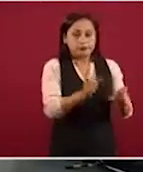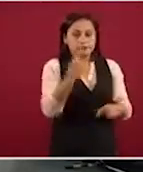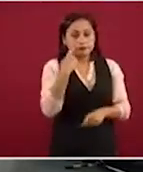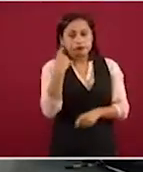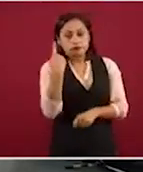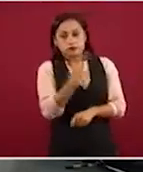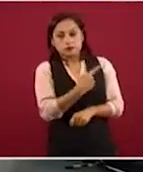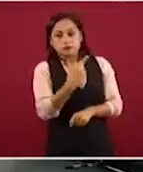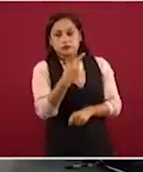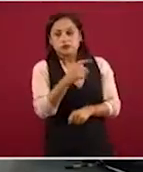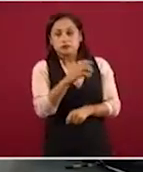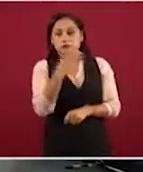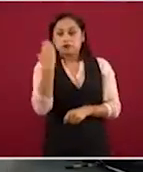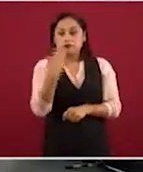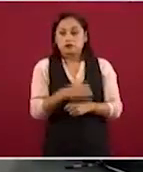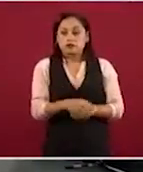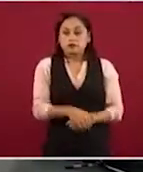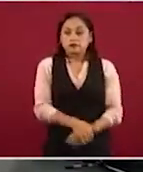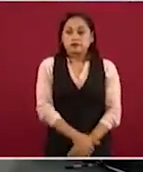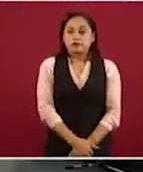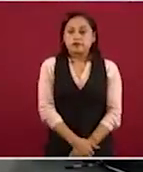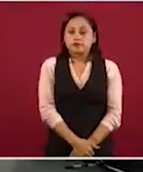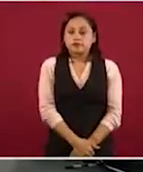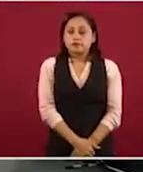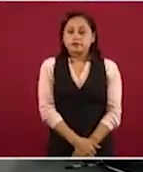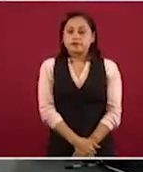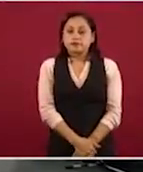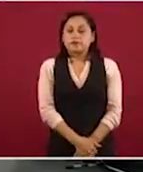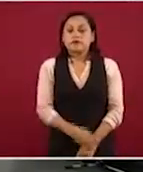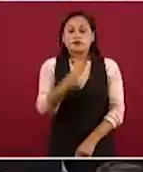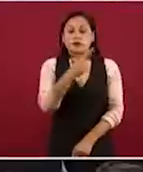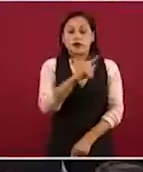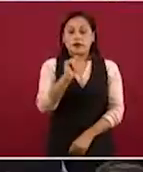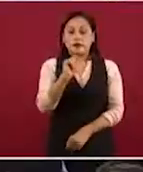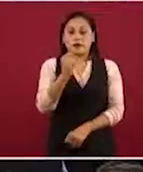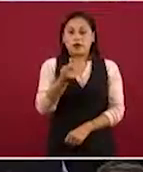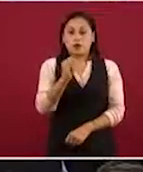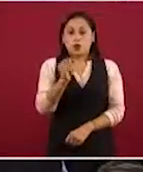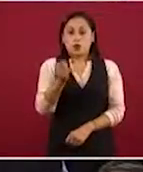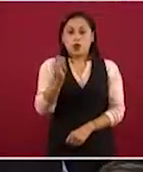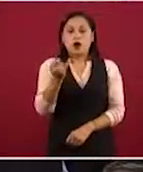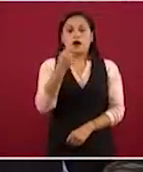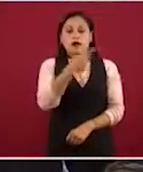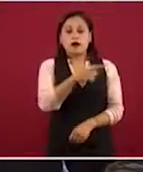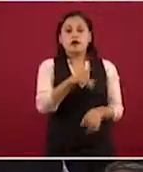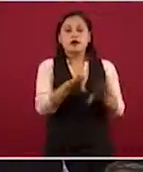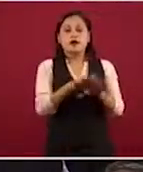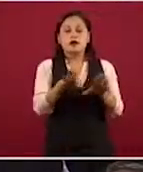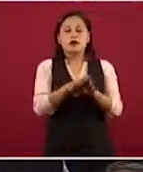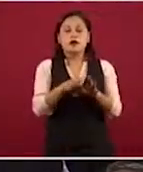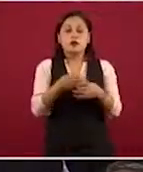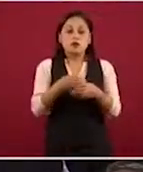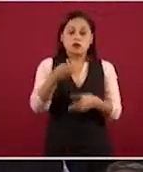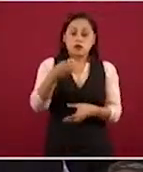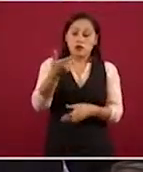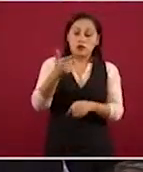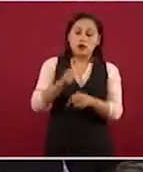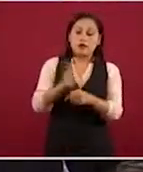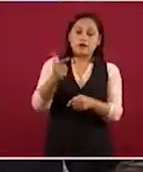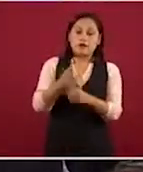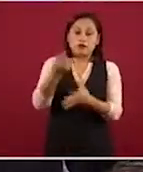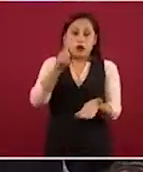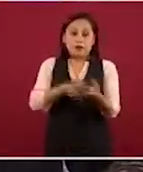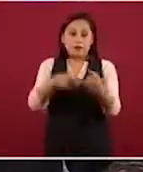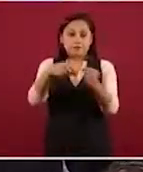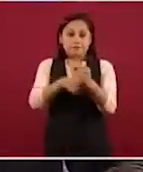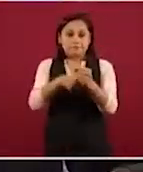La que sigue. Ahí es en la aduana de Tijuana, en una botella de refrescos, cartuchos, ahí venían ocultos. La que sigue.